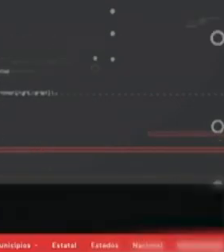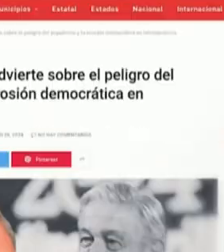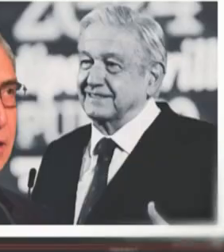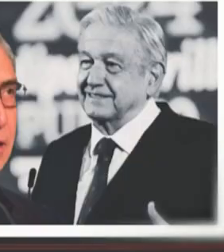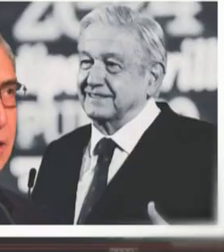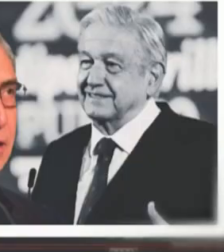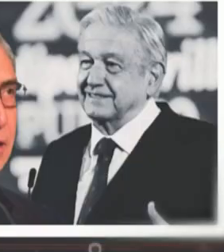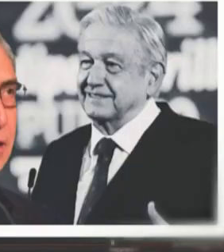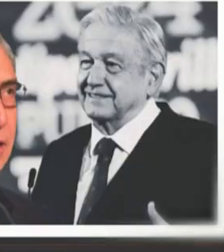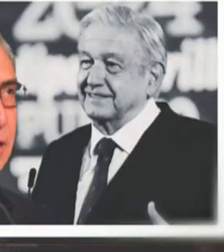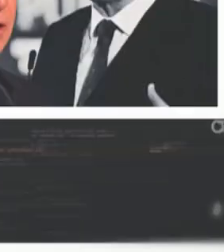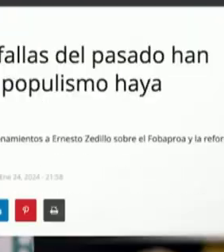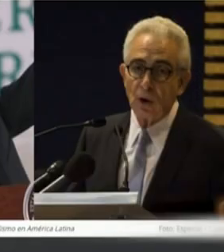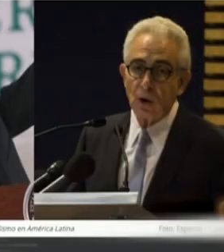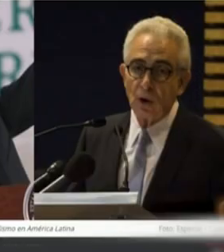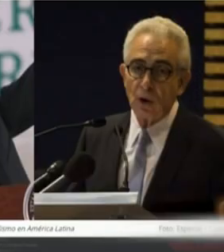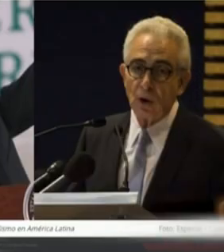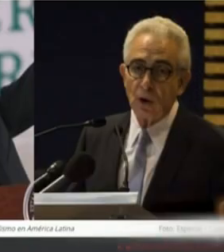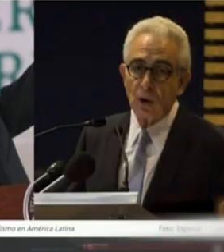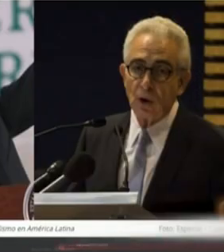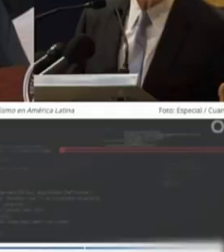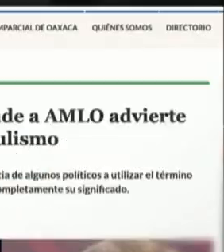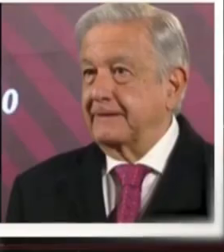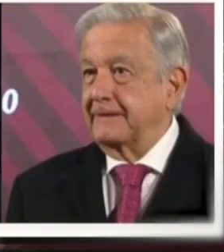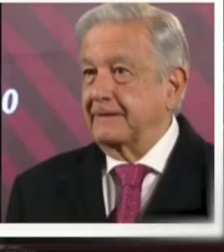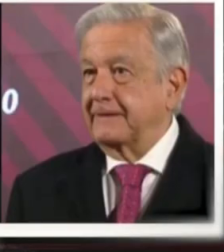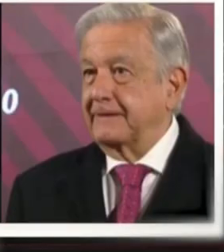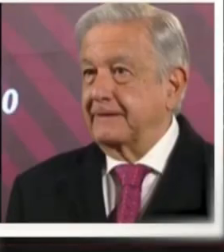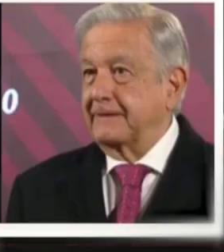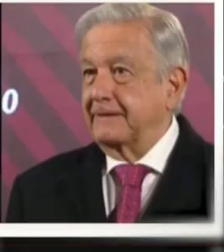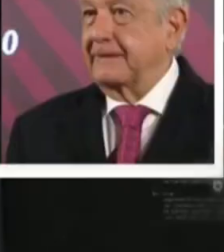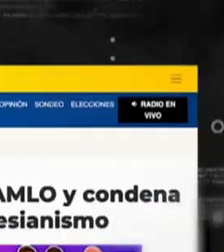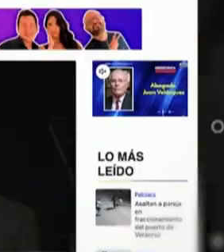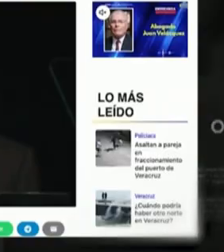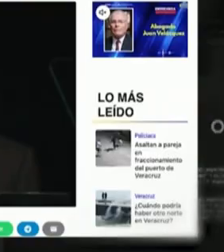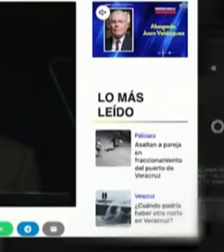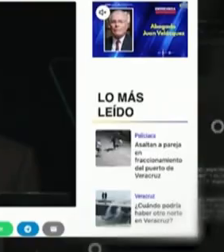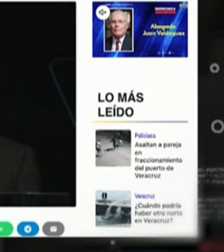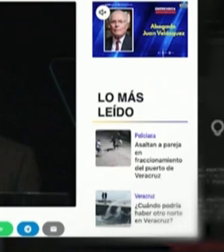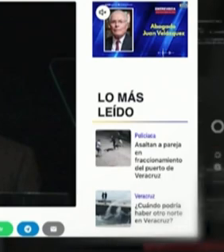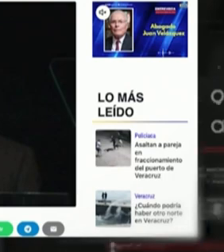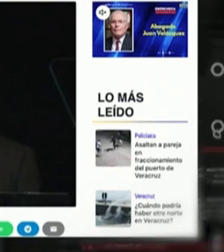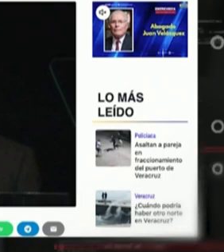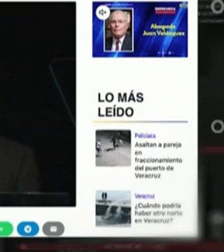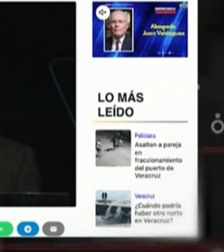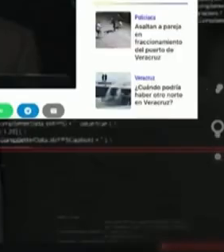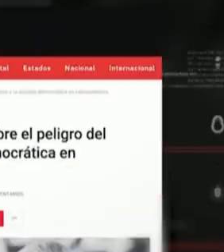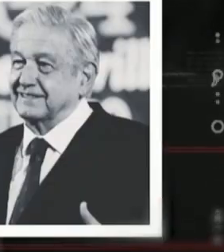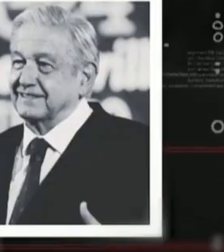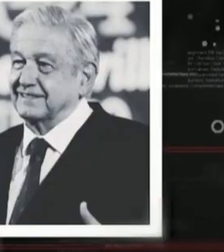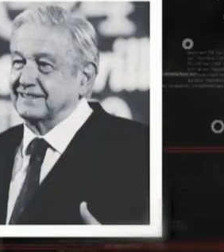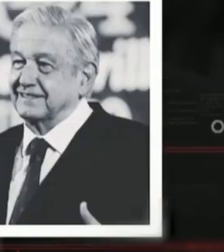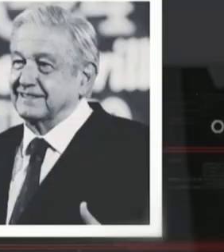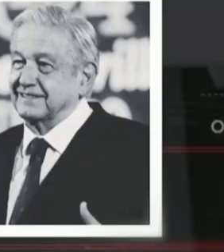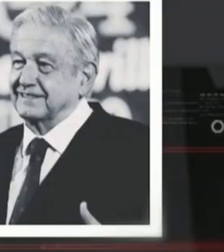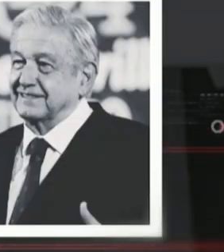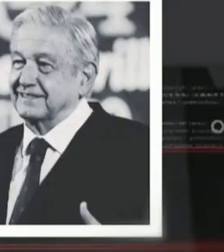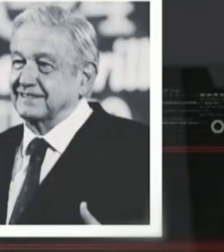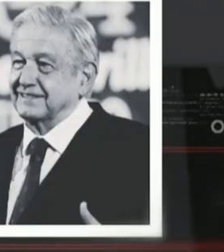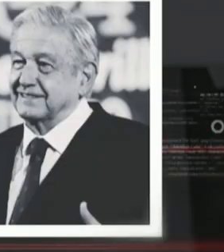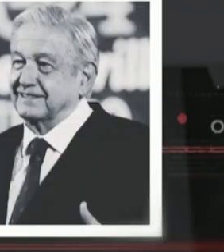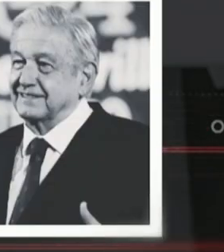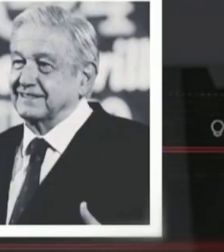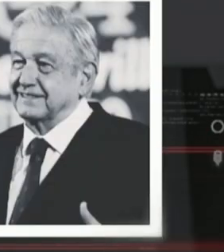Lo que no dijeron los comentaristas es que ellos han utilizado la palabra populista para referirse al presidente López